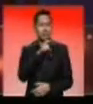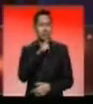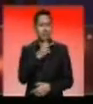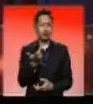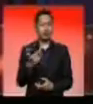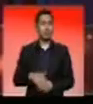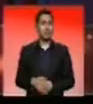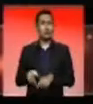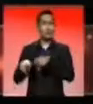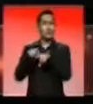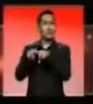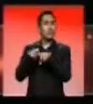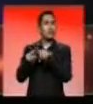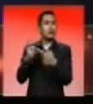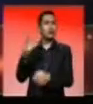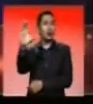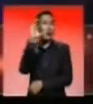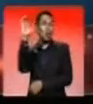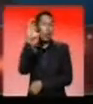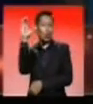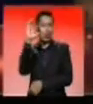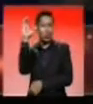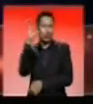del reality Colombia's Next Top Model.